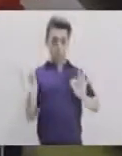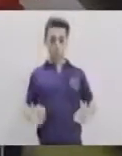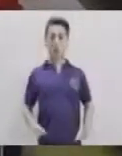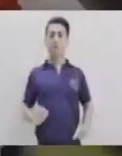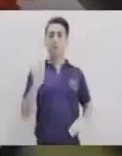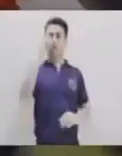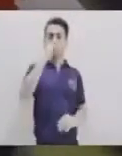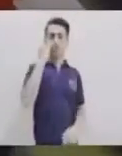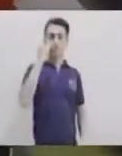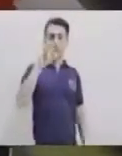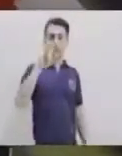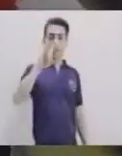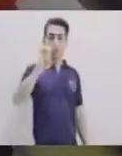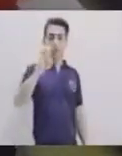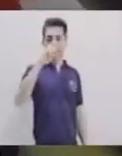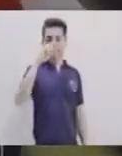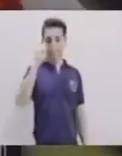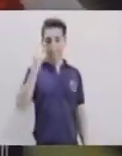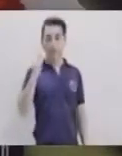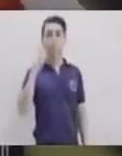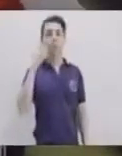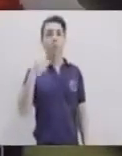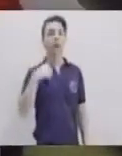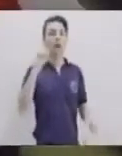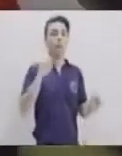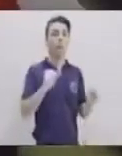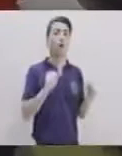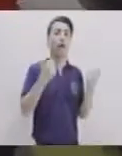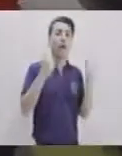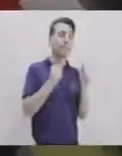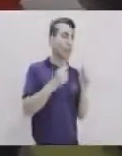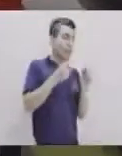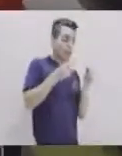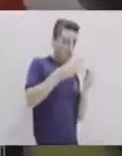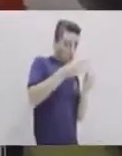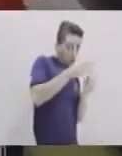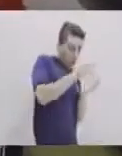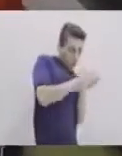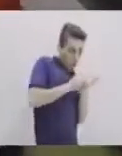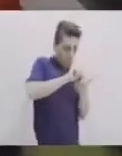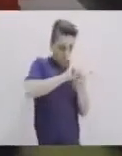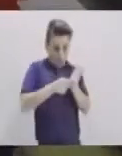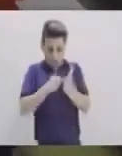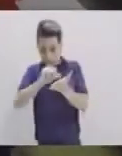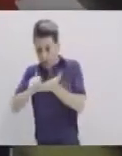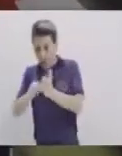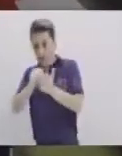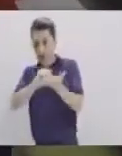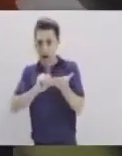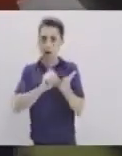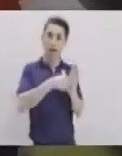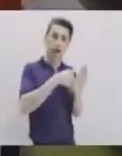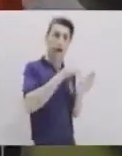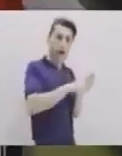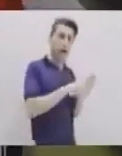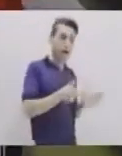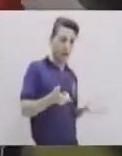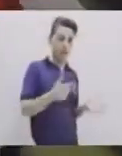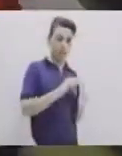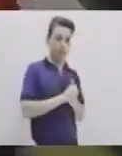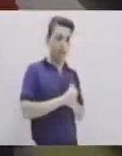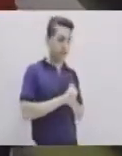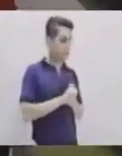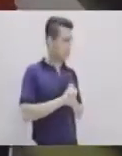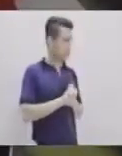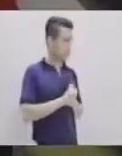porque la silueta me va a permitir que yo pueda hacer el corte en partes o bien específicamente en un total,